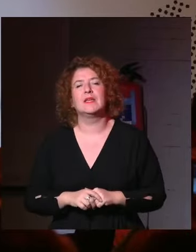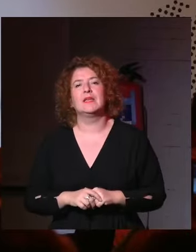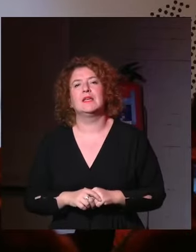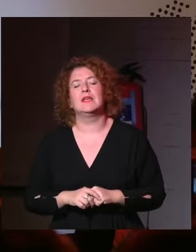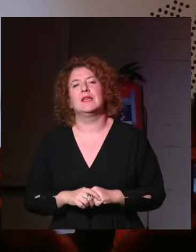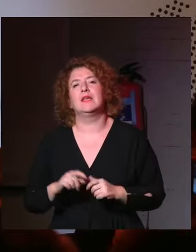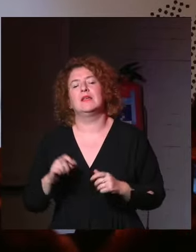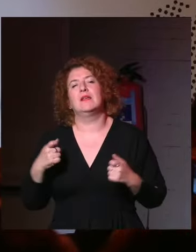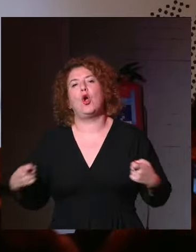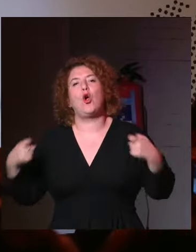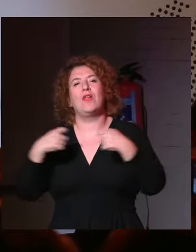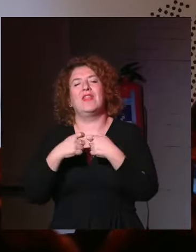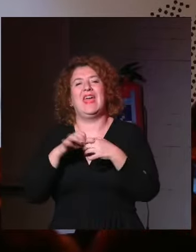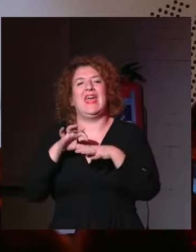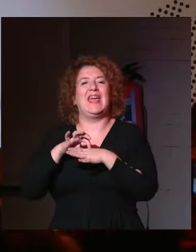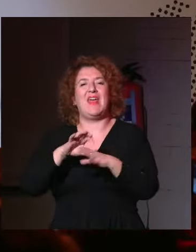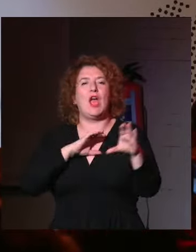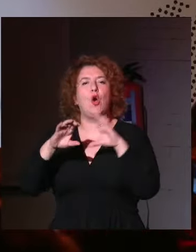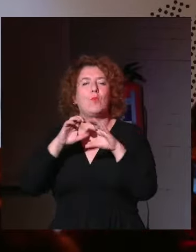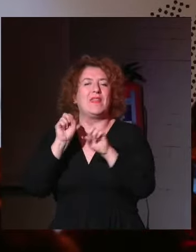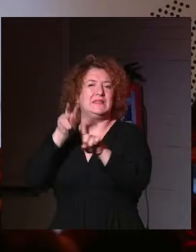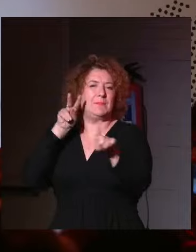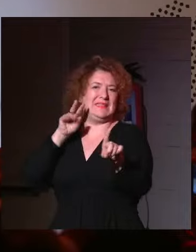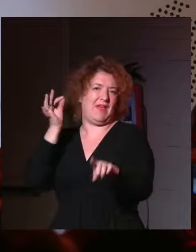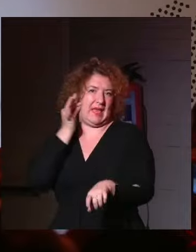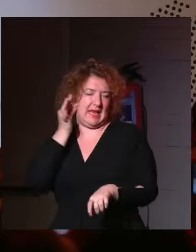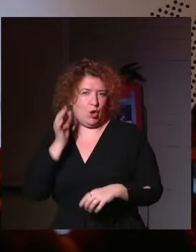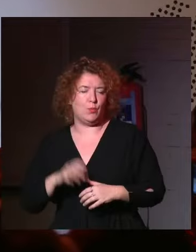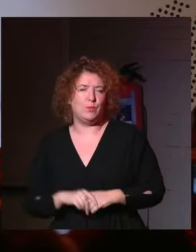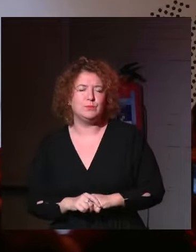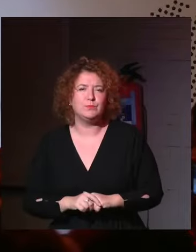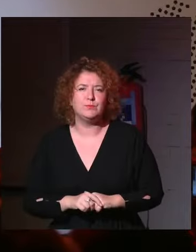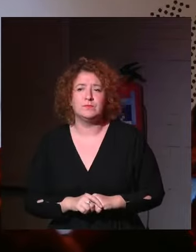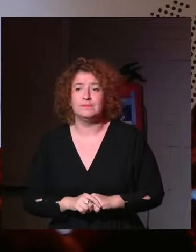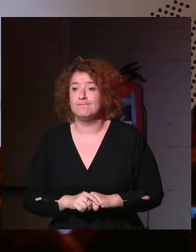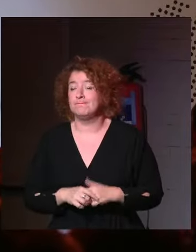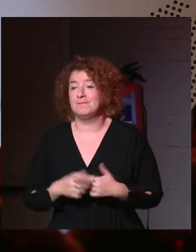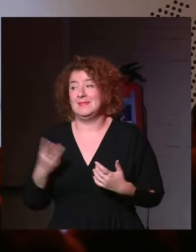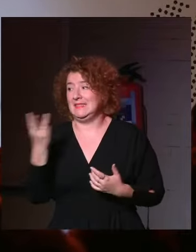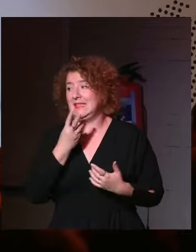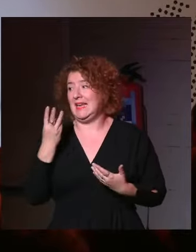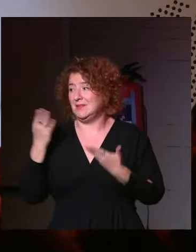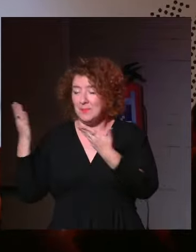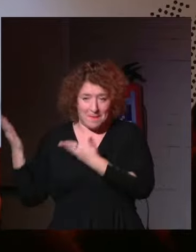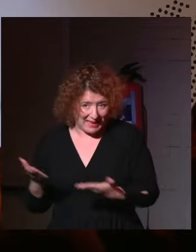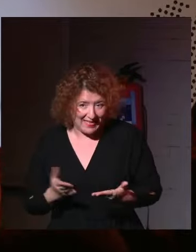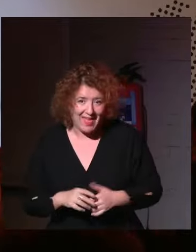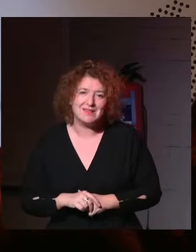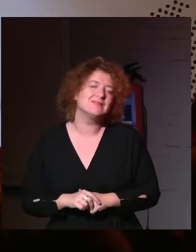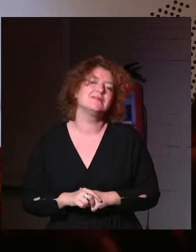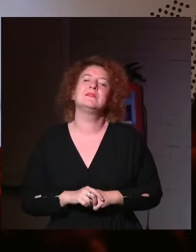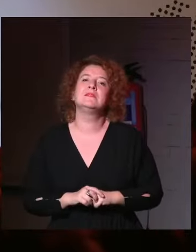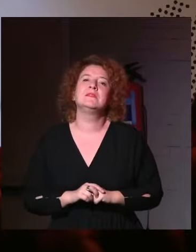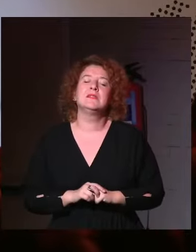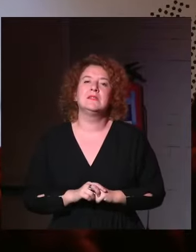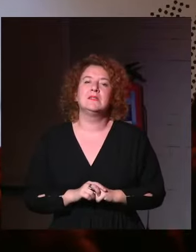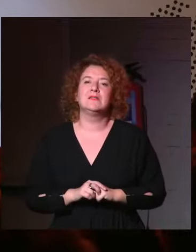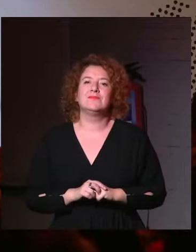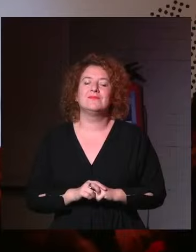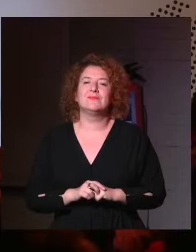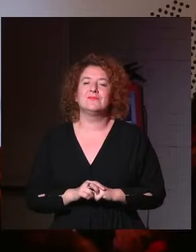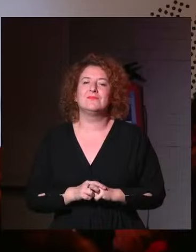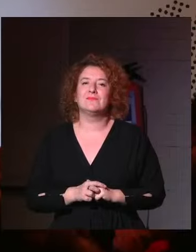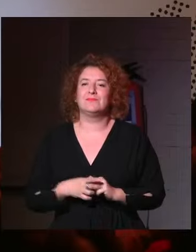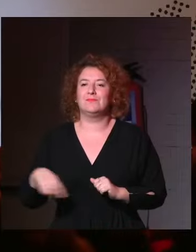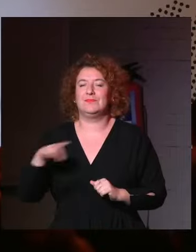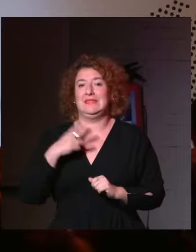de una guía de comunicación con perspectiva de género bueno bienvenidas las tres gracias por estar hoy aquí son